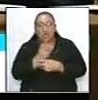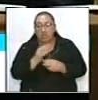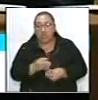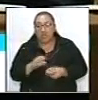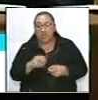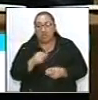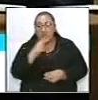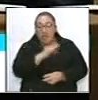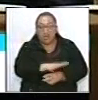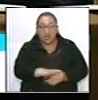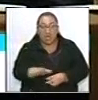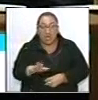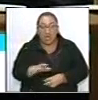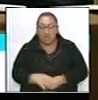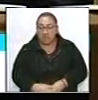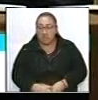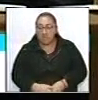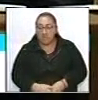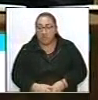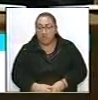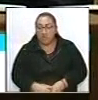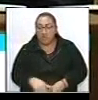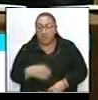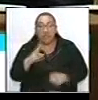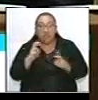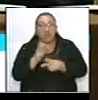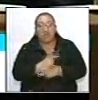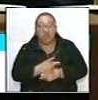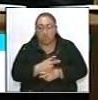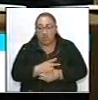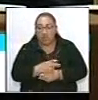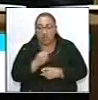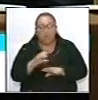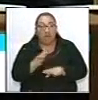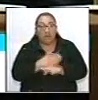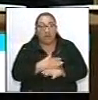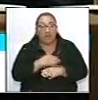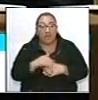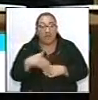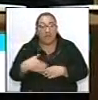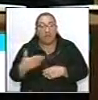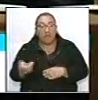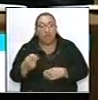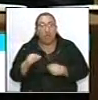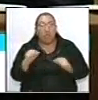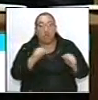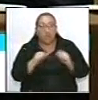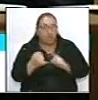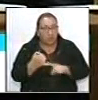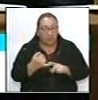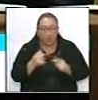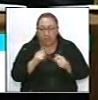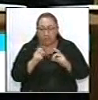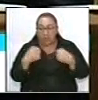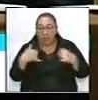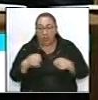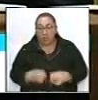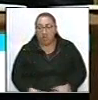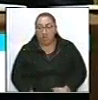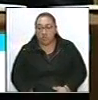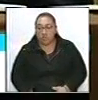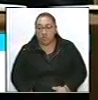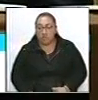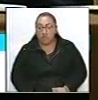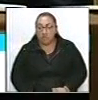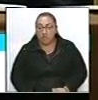hacemos con inicial? Con el grado de inicial le damos cultura de seguridad, cómo actuar antes, durante y después ante un simulacro. Como tema de juego, jugamos